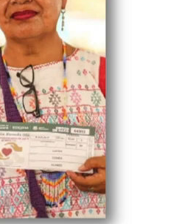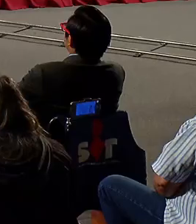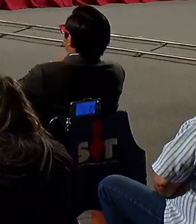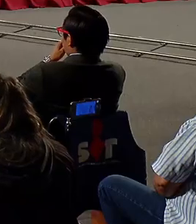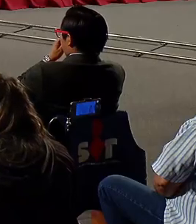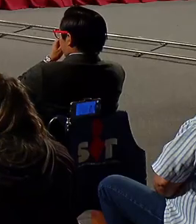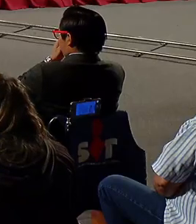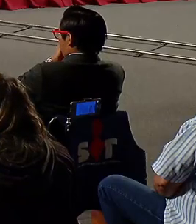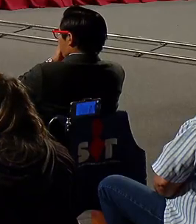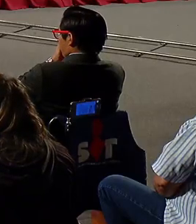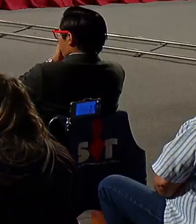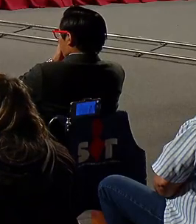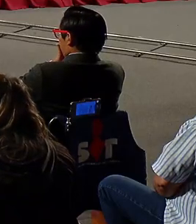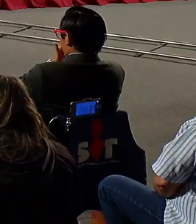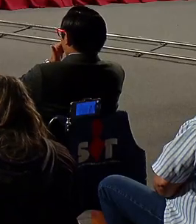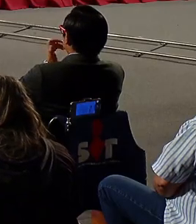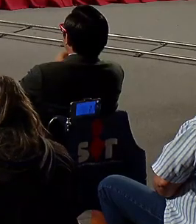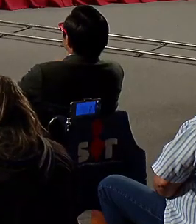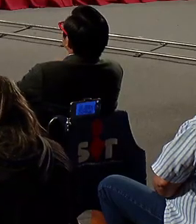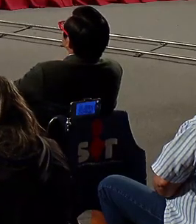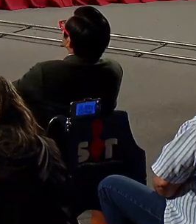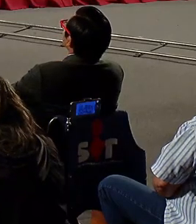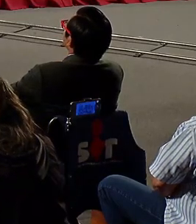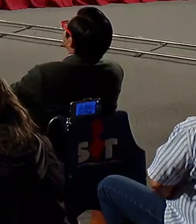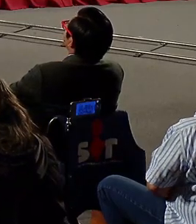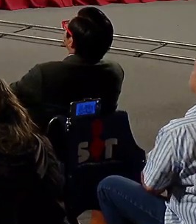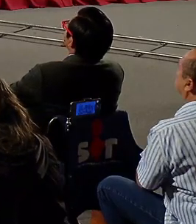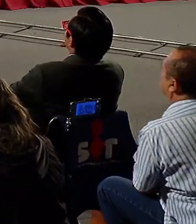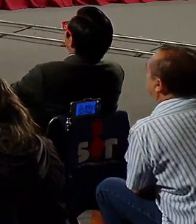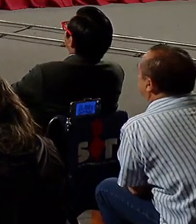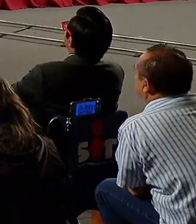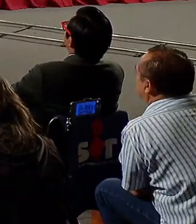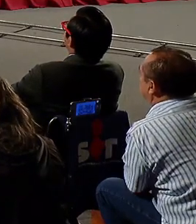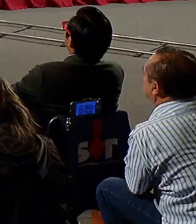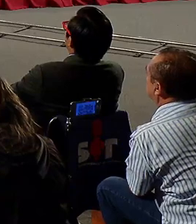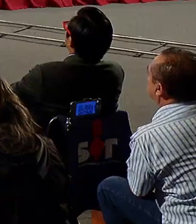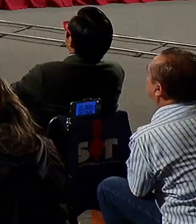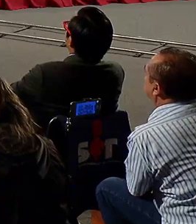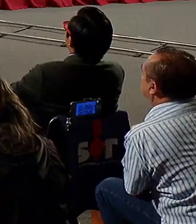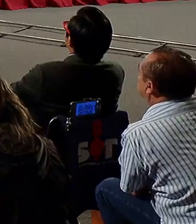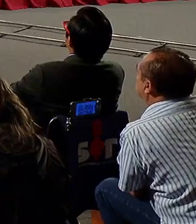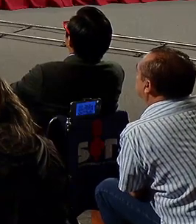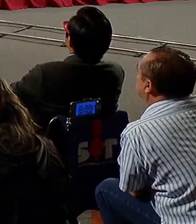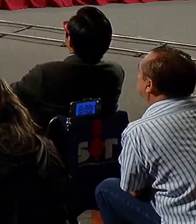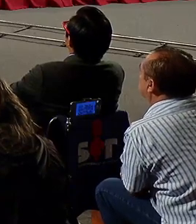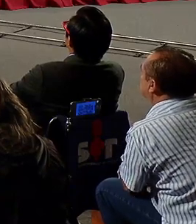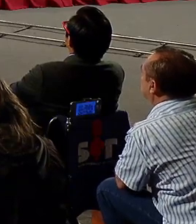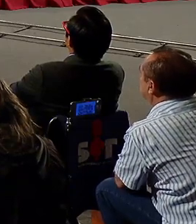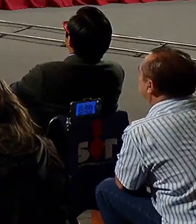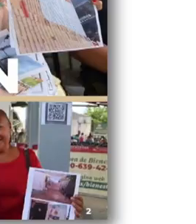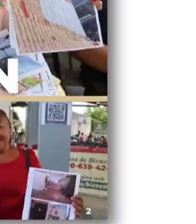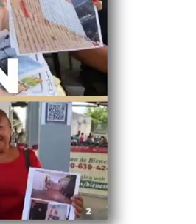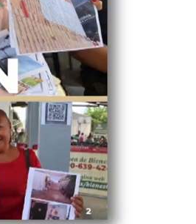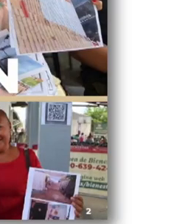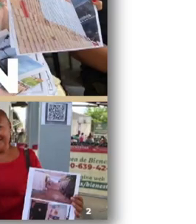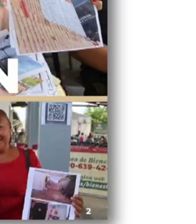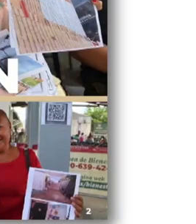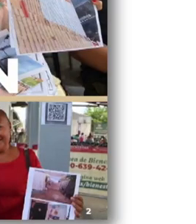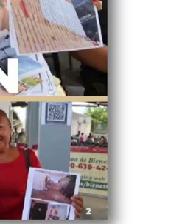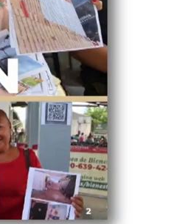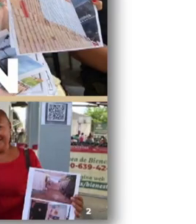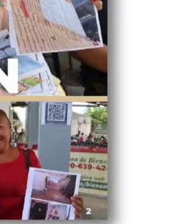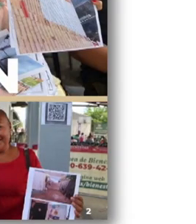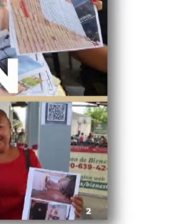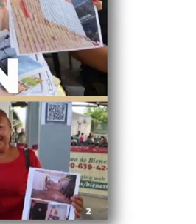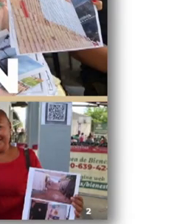importa, porque les vamos a decir la verdad. Vamos a pasar las fotos de las casas. Bueno,